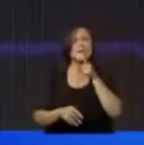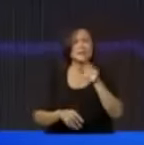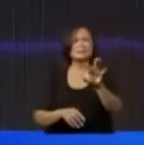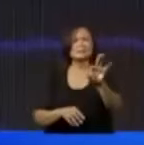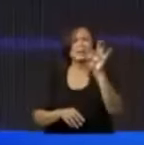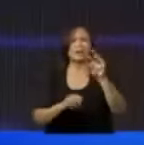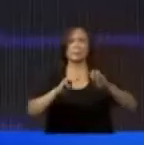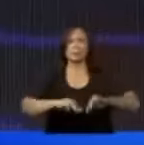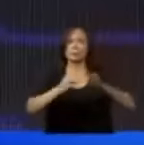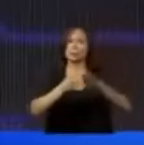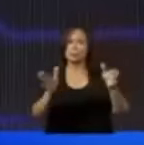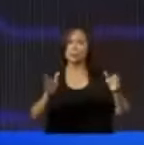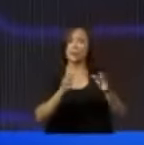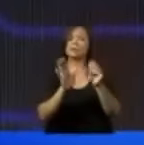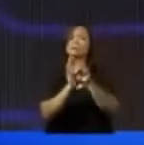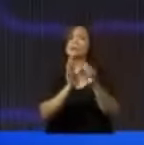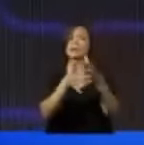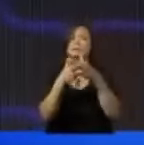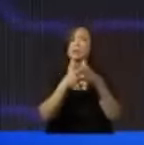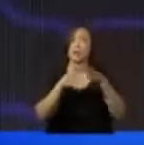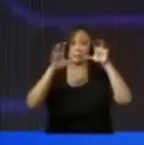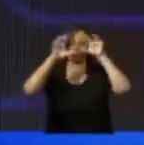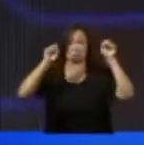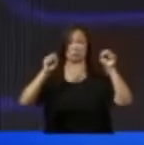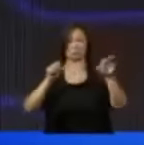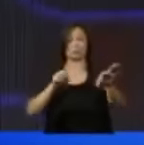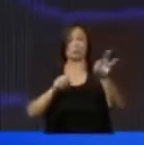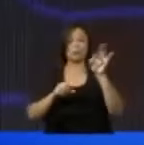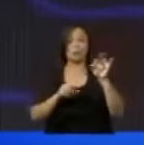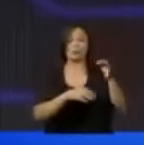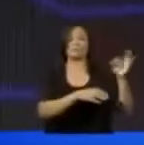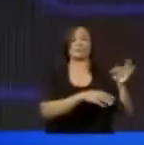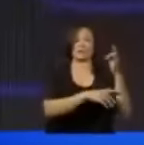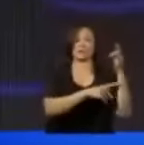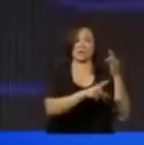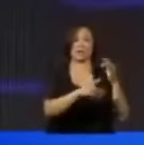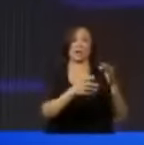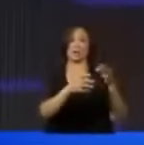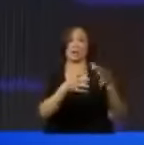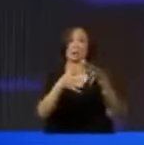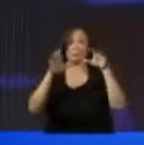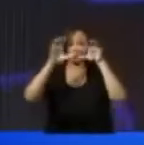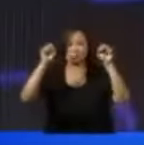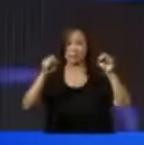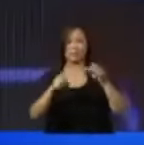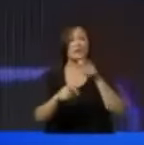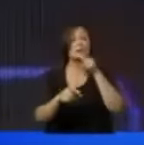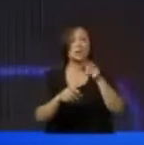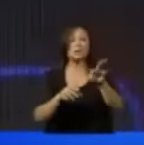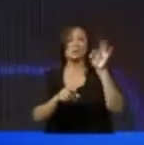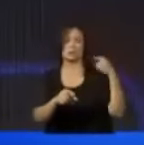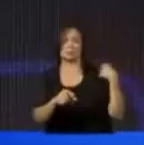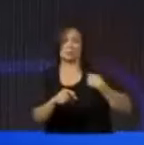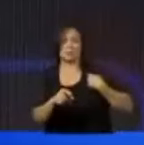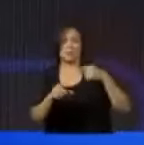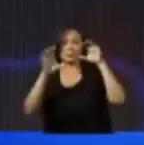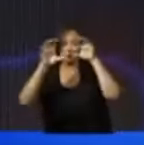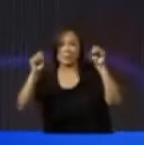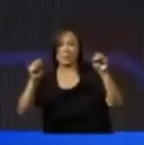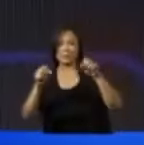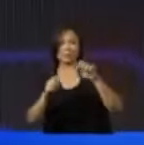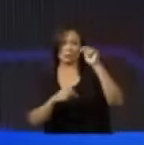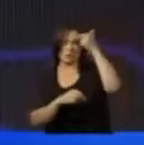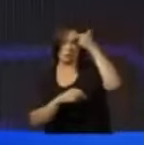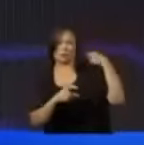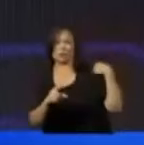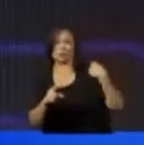selecciona al Ministerio Público en los Estados Unidos? El presidente. ¿Quién lo selecciona en Francia? El presidente. ¿Quién lo selecciona en España? El presidente del